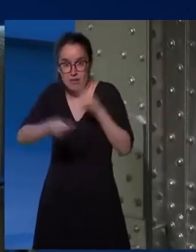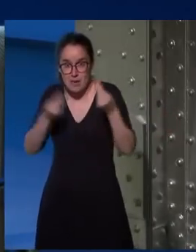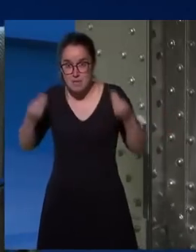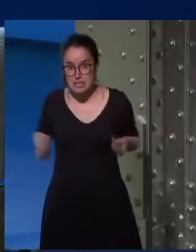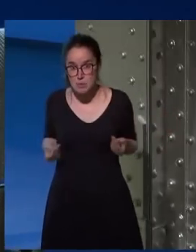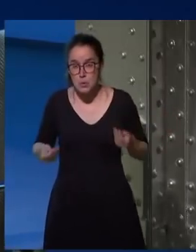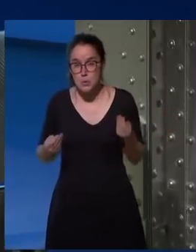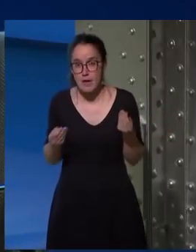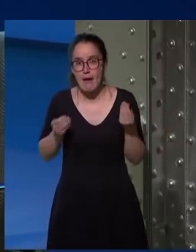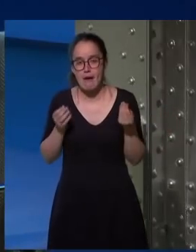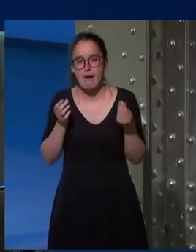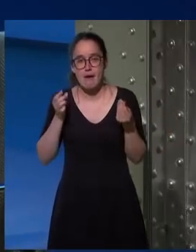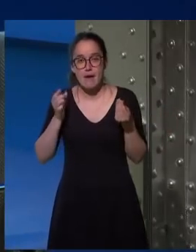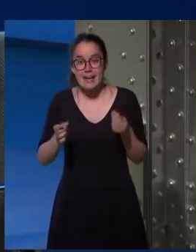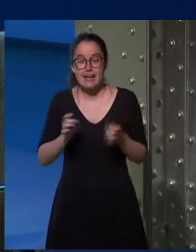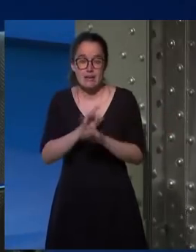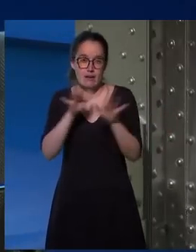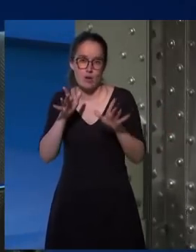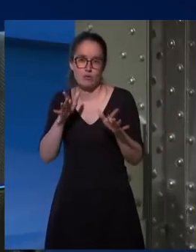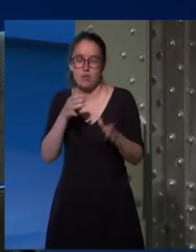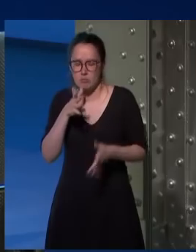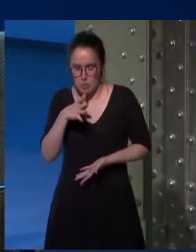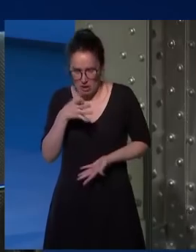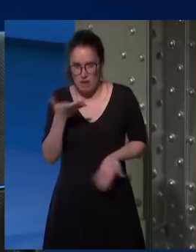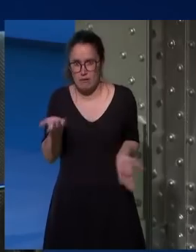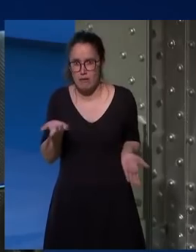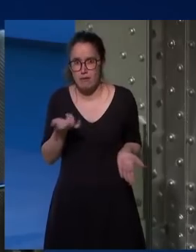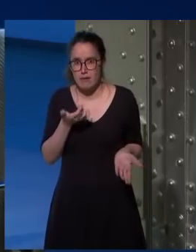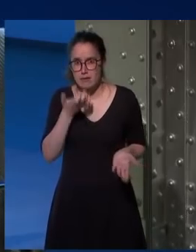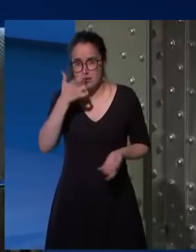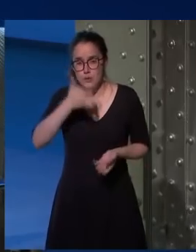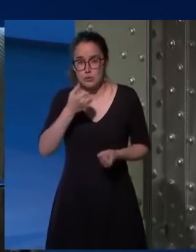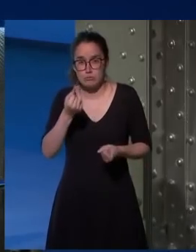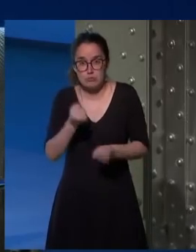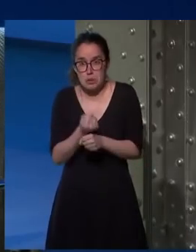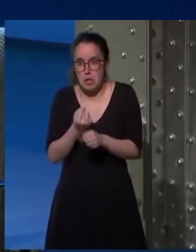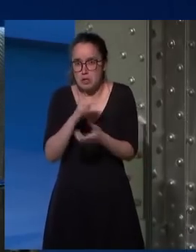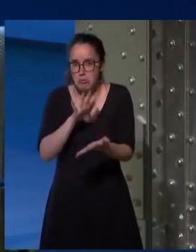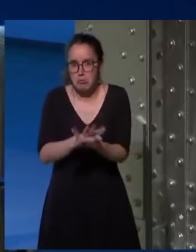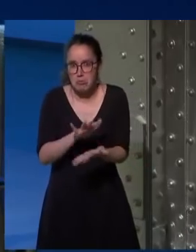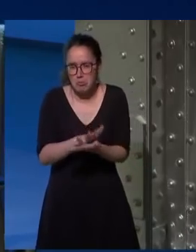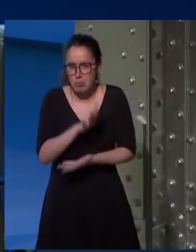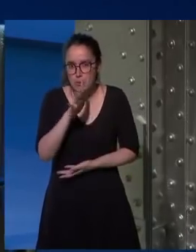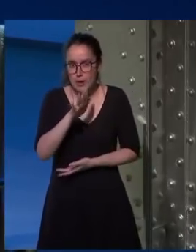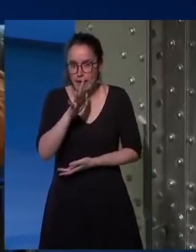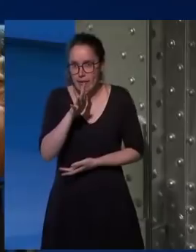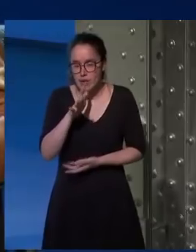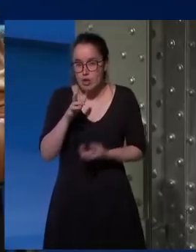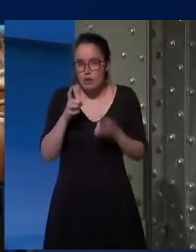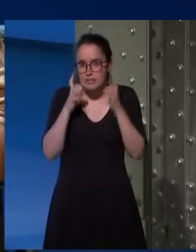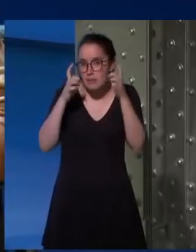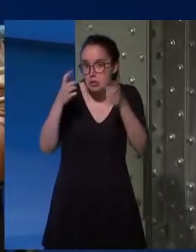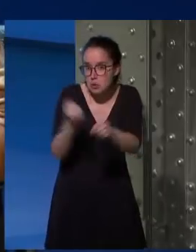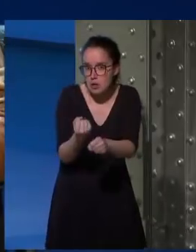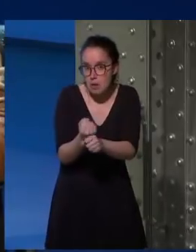haciendo lo mismo, ¿no? Y eso, claro, en ese momento dices: ¿y por qué? Si yo estoy aquí tan tranquila y eso, intentando hacer